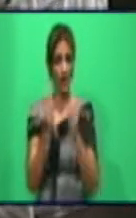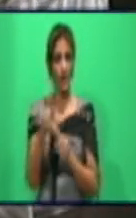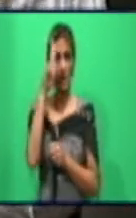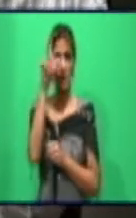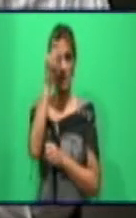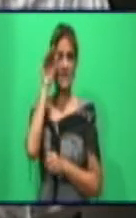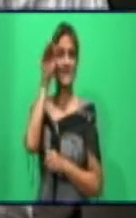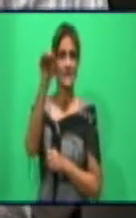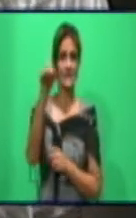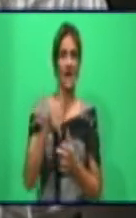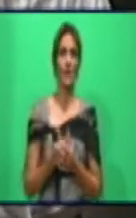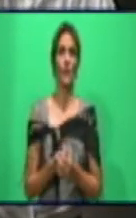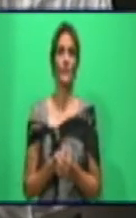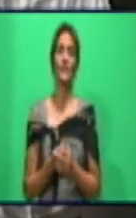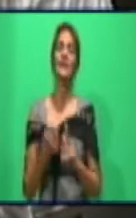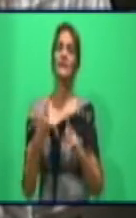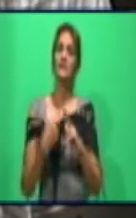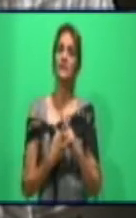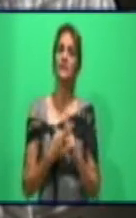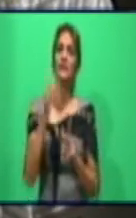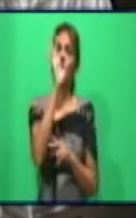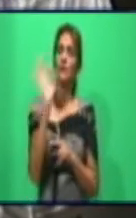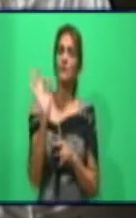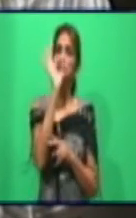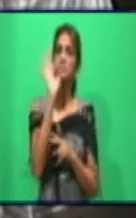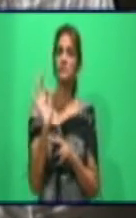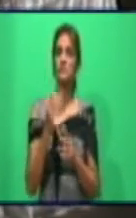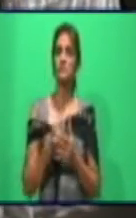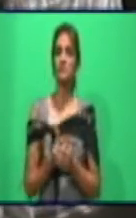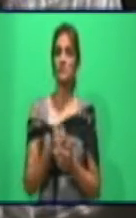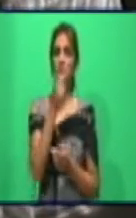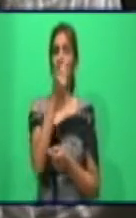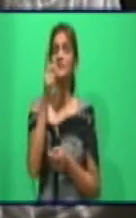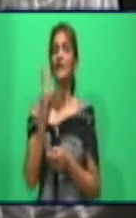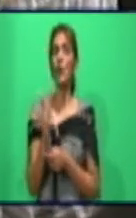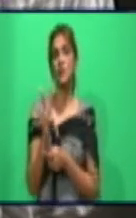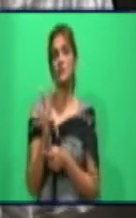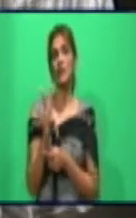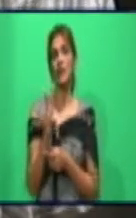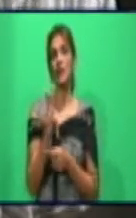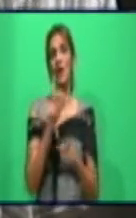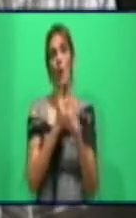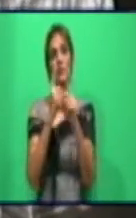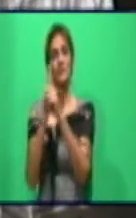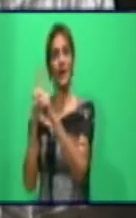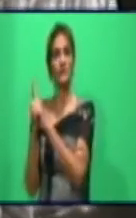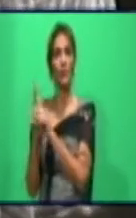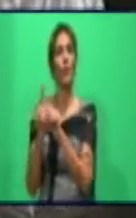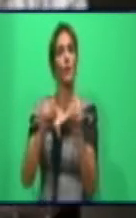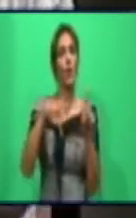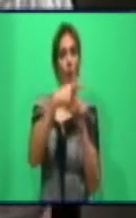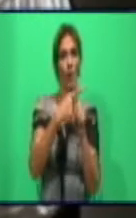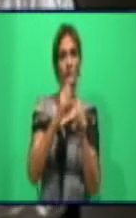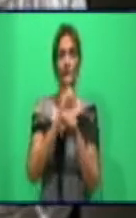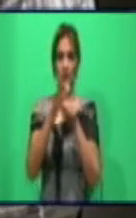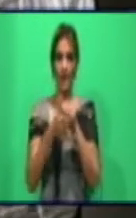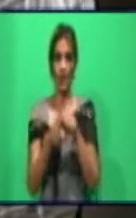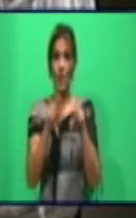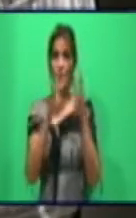promedio de contacto que se obtuvo entre estos casos confirmado fue de 12 contactos por confirmar aunque parezca una cifra elevada